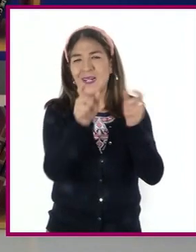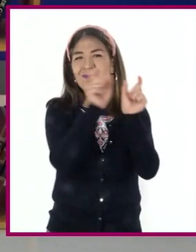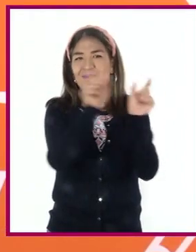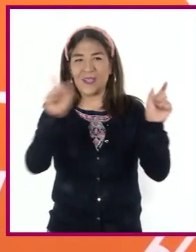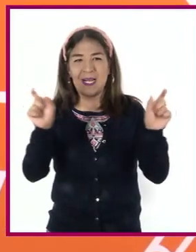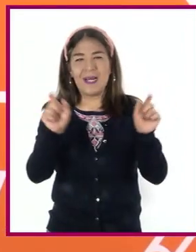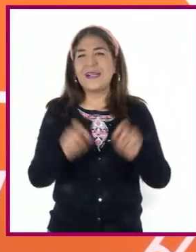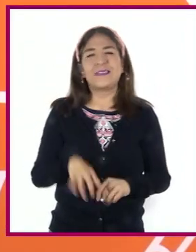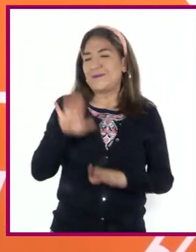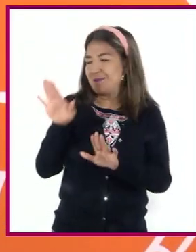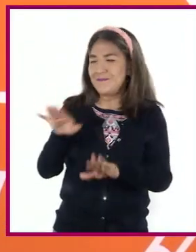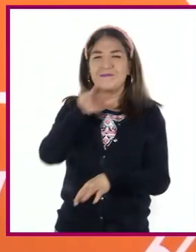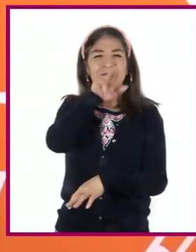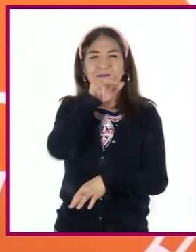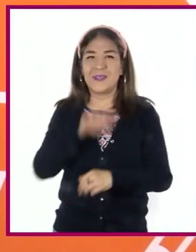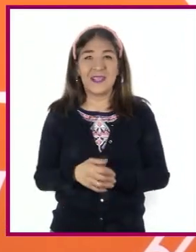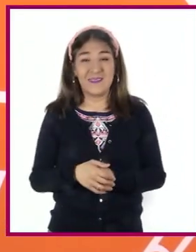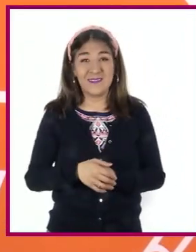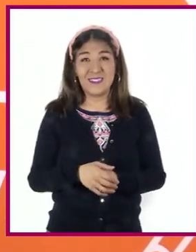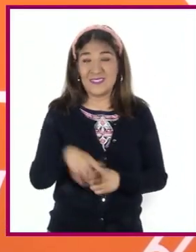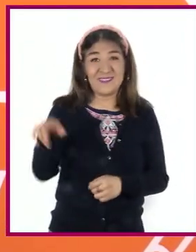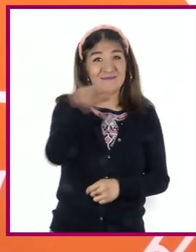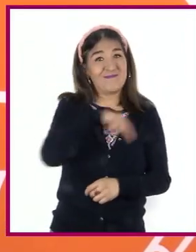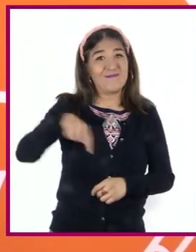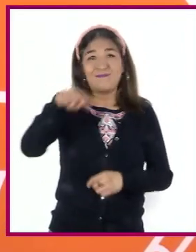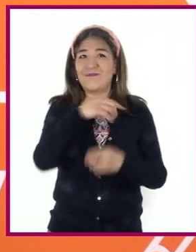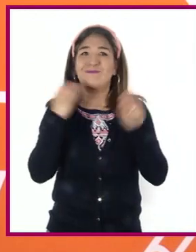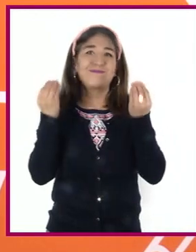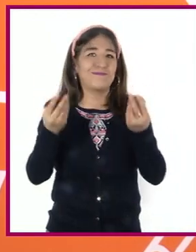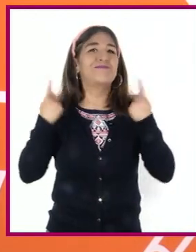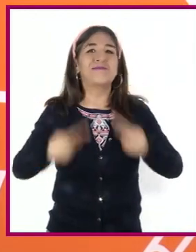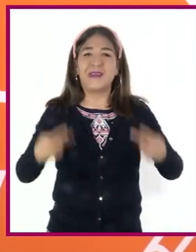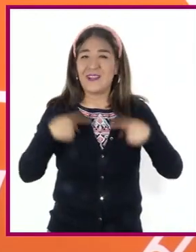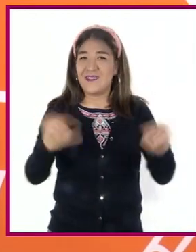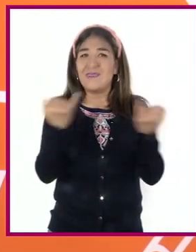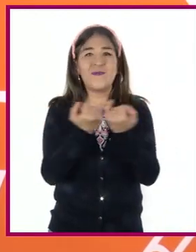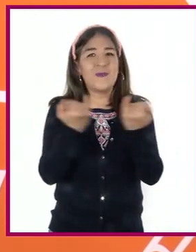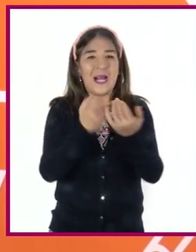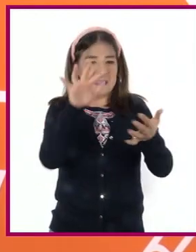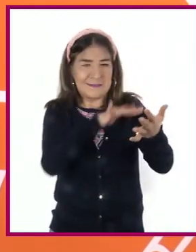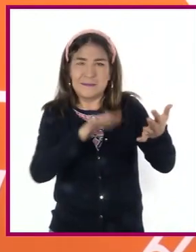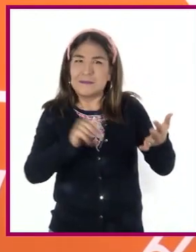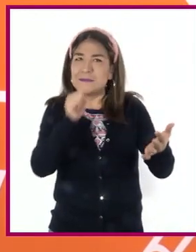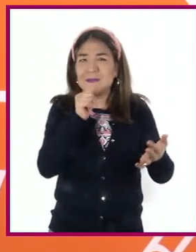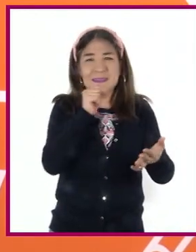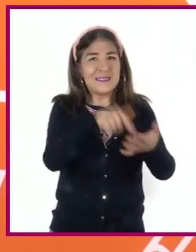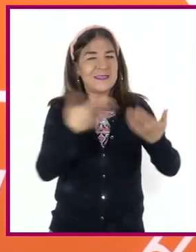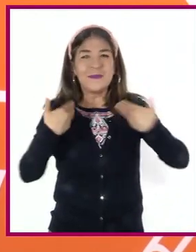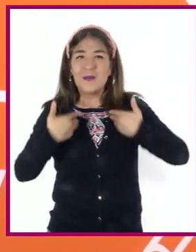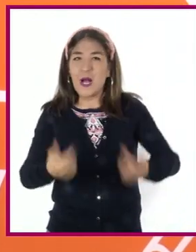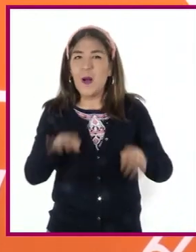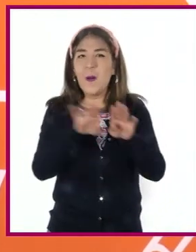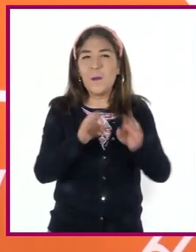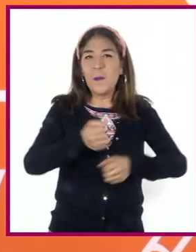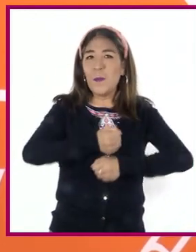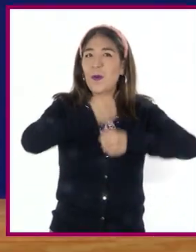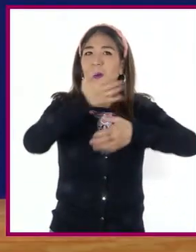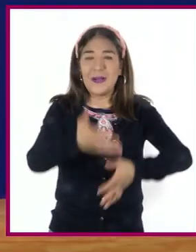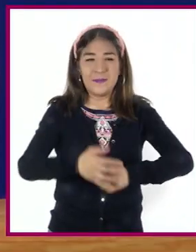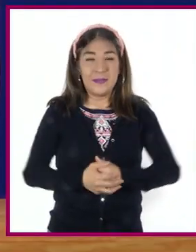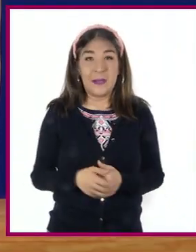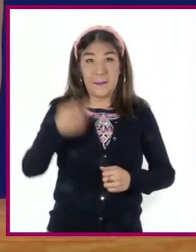debe de darse otra interpretación ni doble sentido. Y en sentido figurado, que refiere a que lo